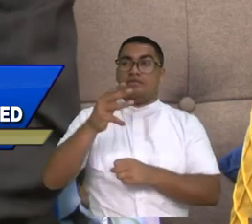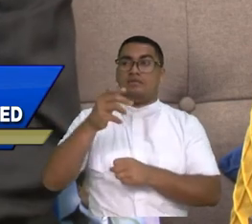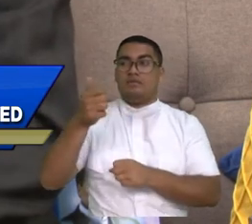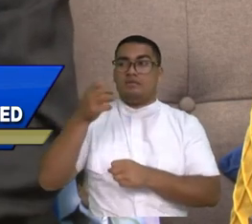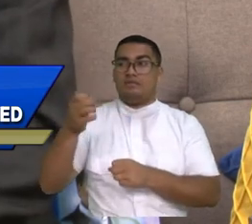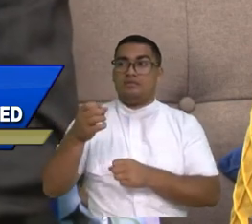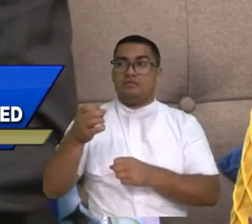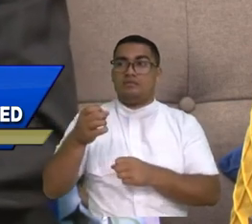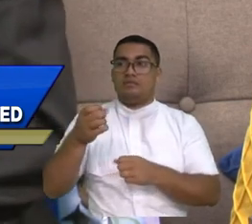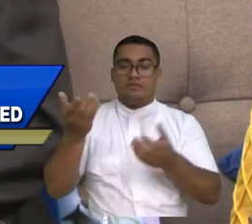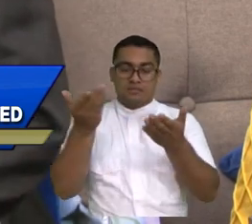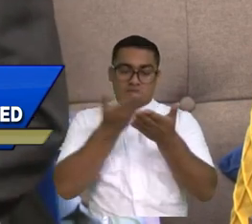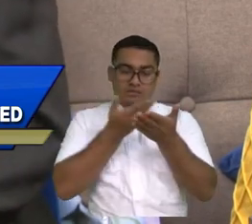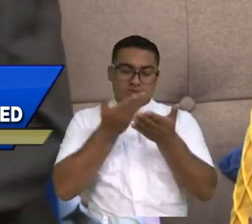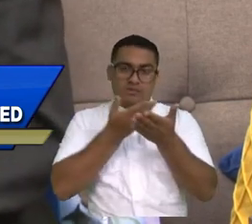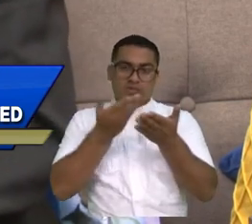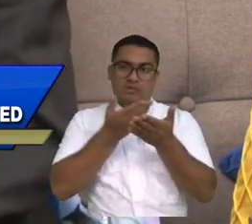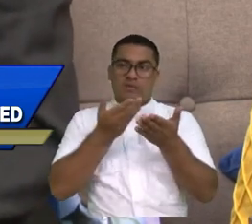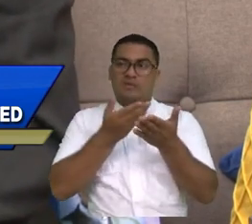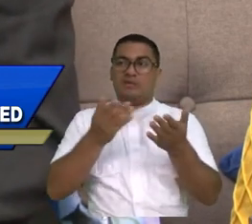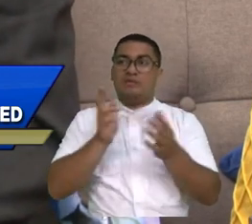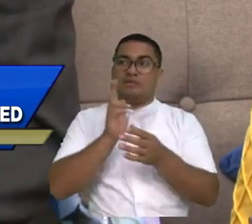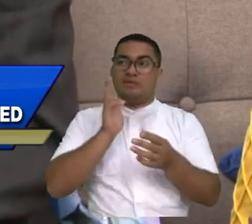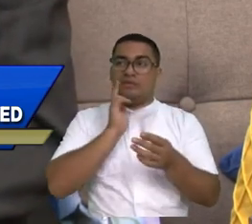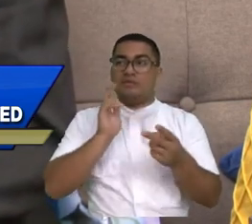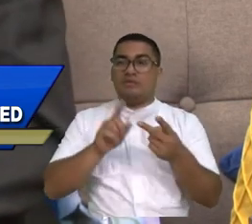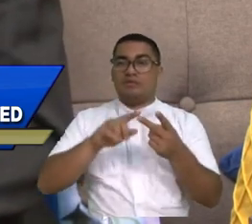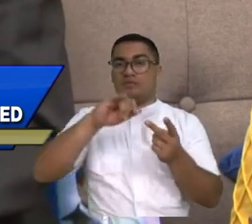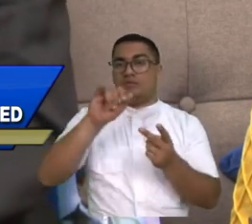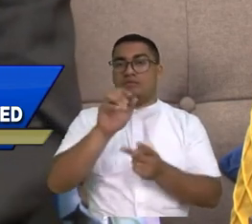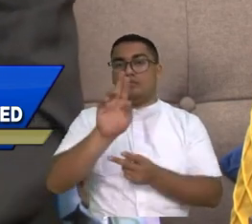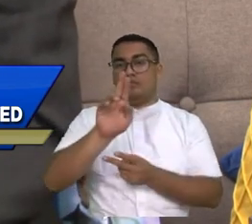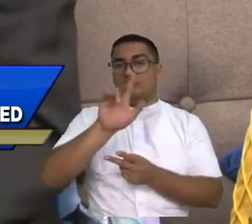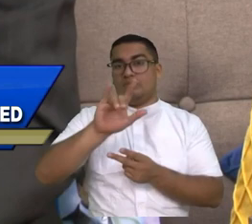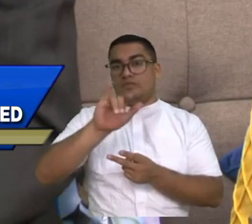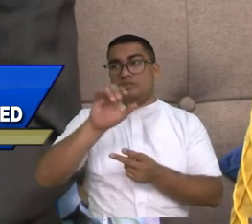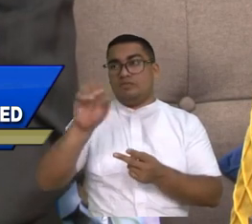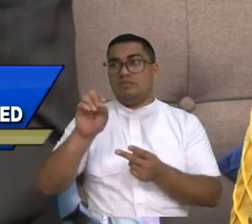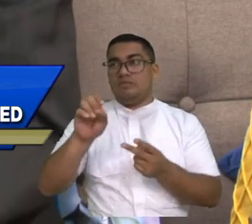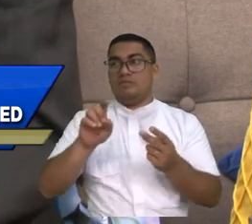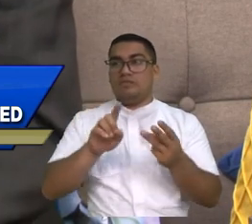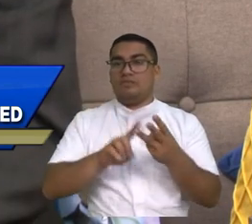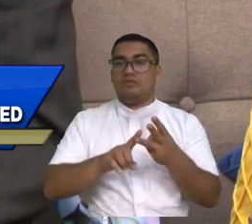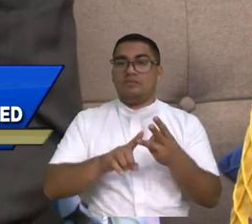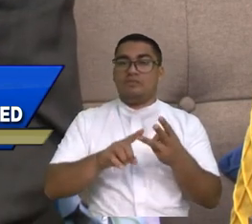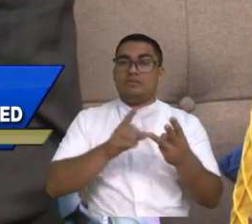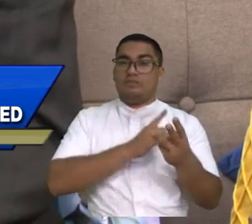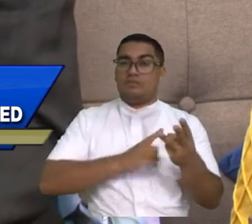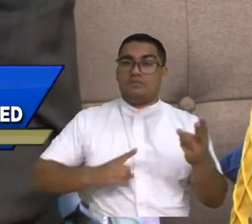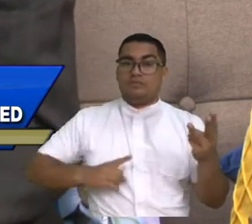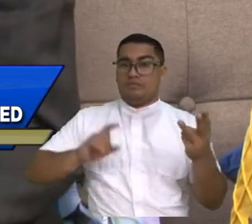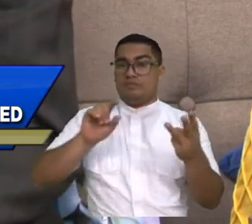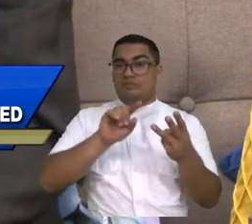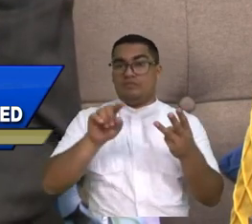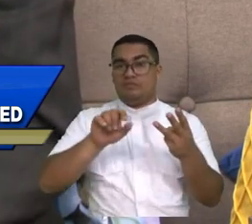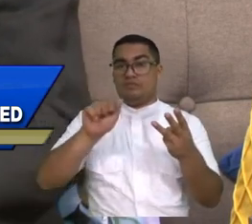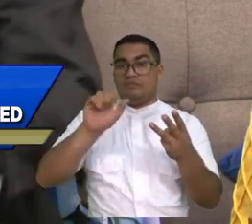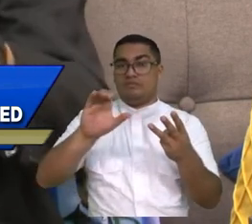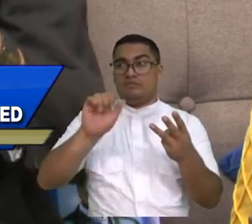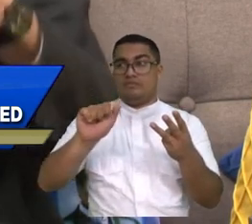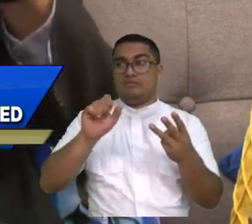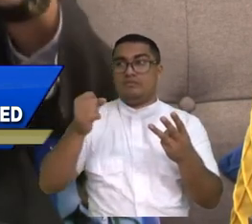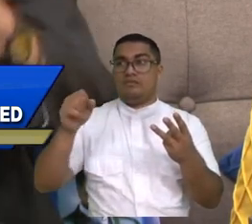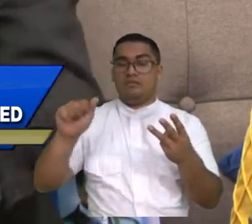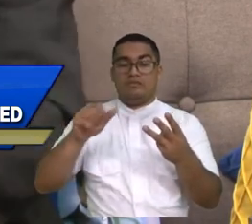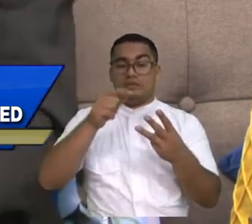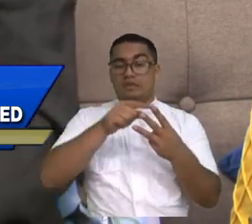una autoridad, el poeta Julio Valle Castillo es una autoridad, la propia diputada Sacasa de Prego es una autoridad dariana. Entonces, a esas personas nosotros